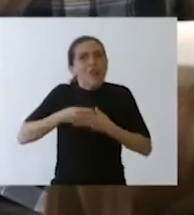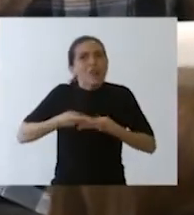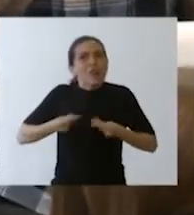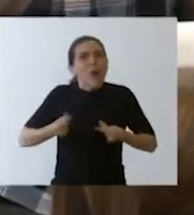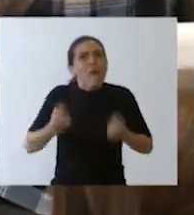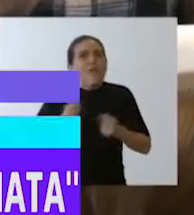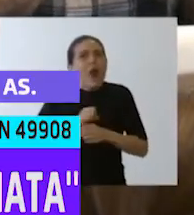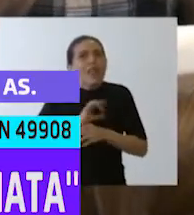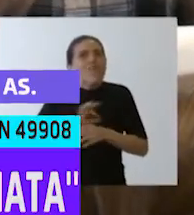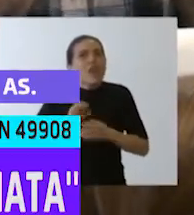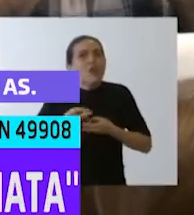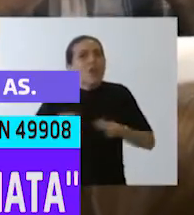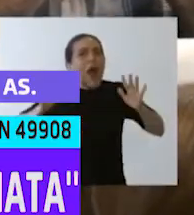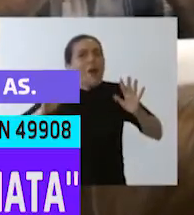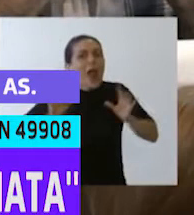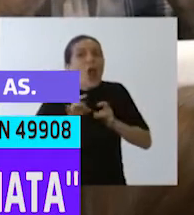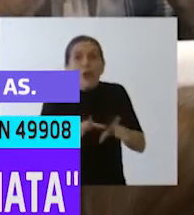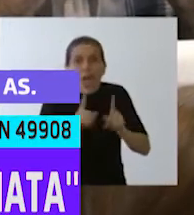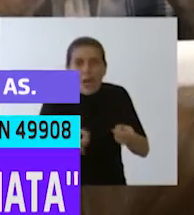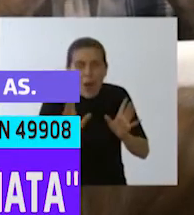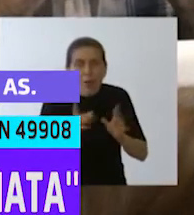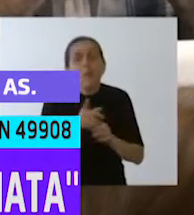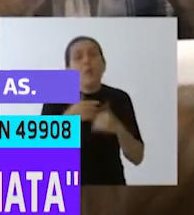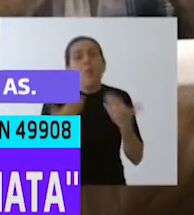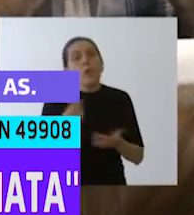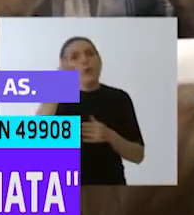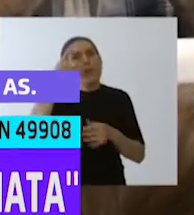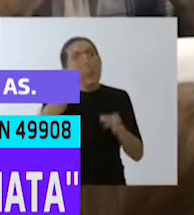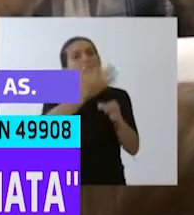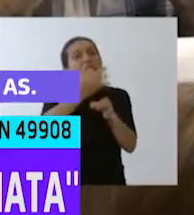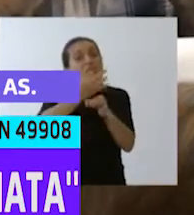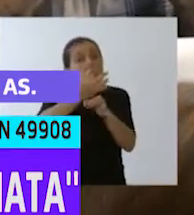Se van a ir liberando lentamente algunas actividades. ¿Las clases, por ejemplo?